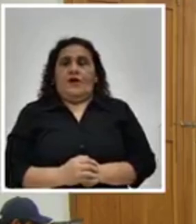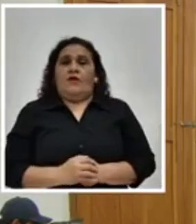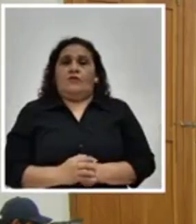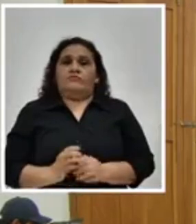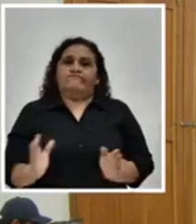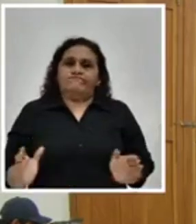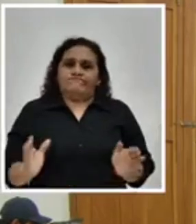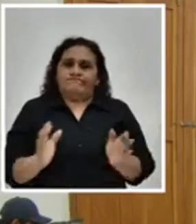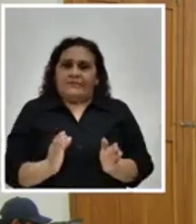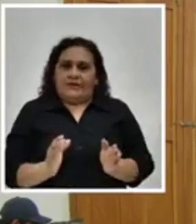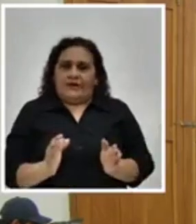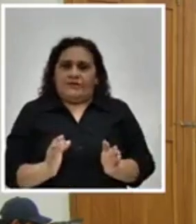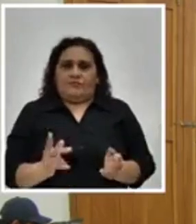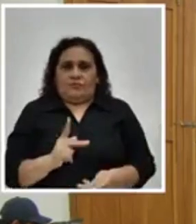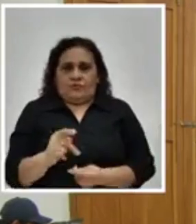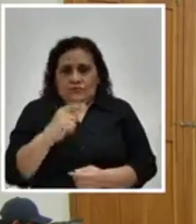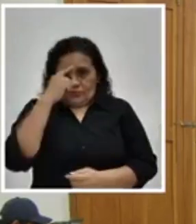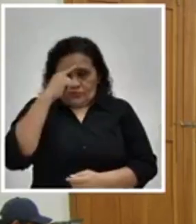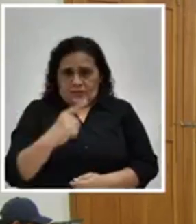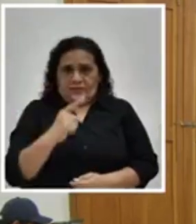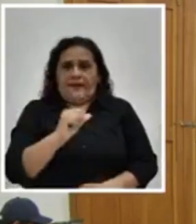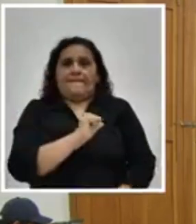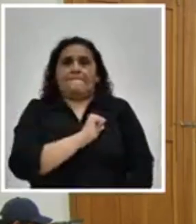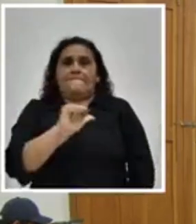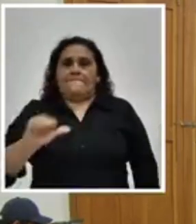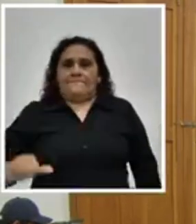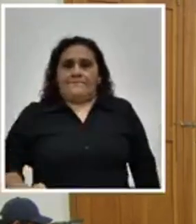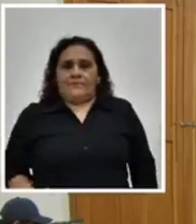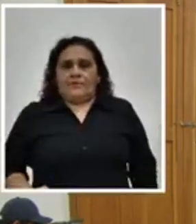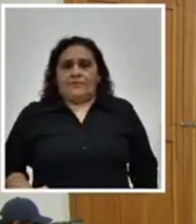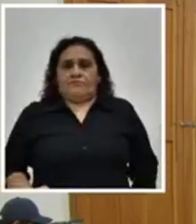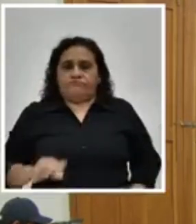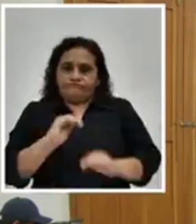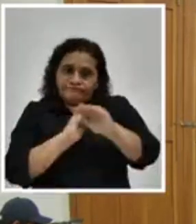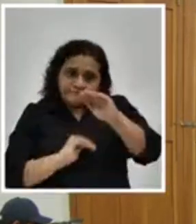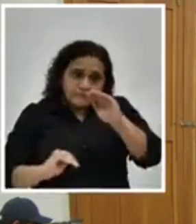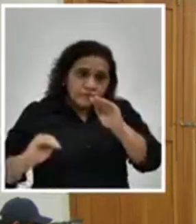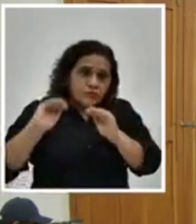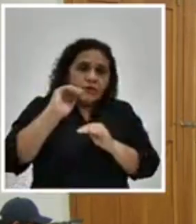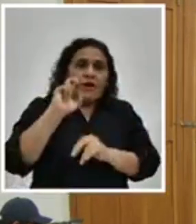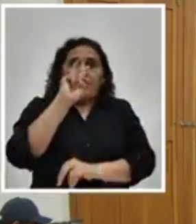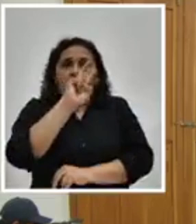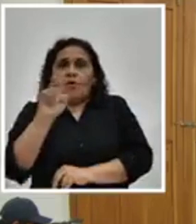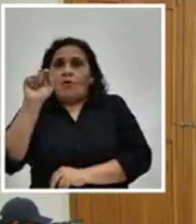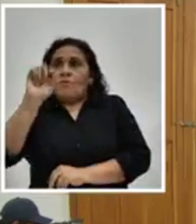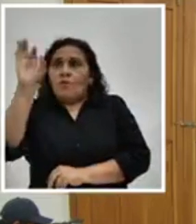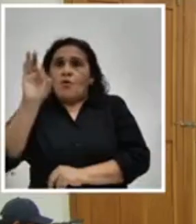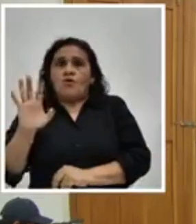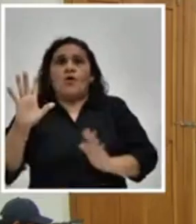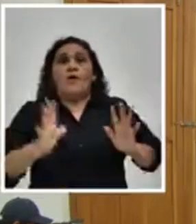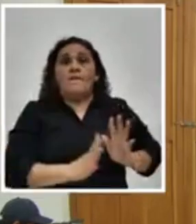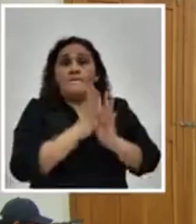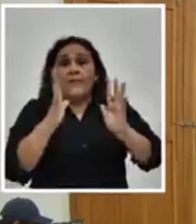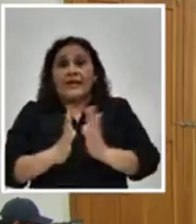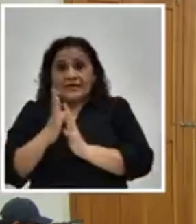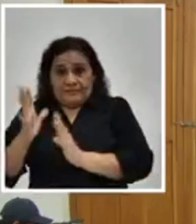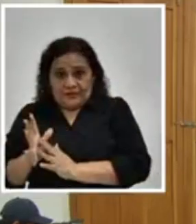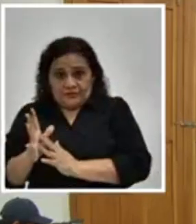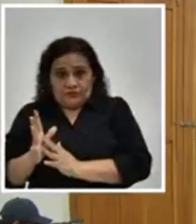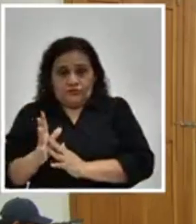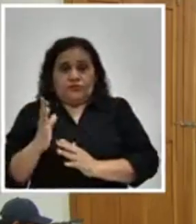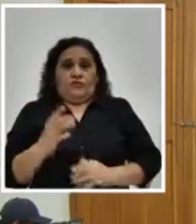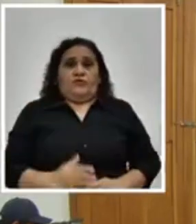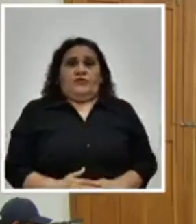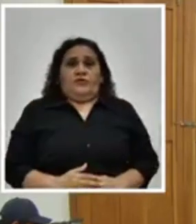agropecuarios, durante esta administración se incrementó en un 200% su participación e